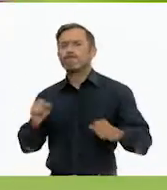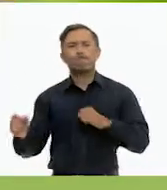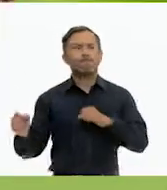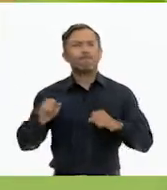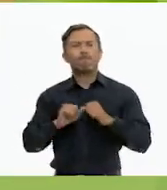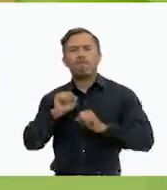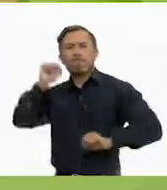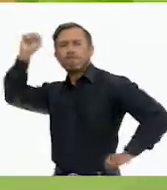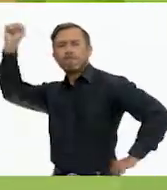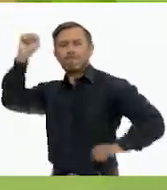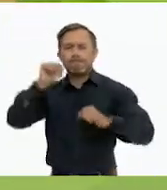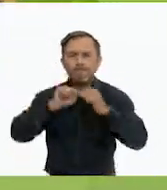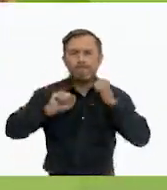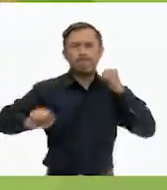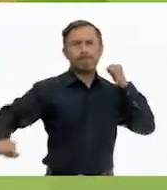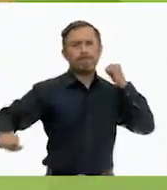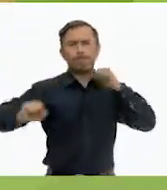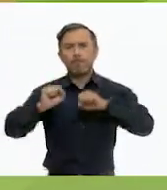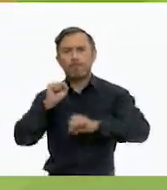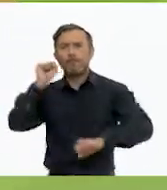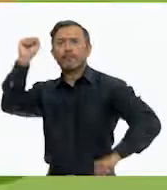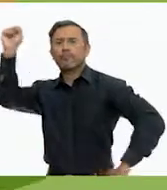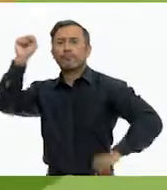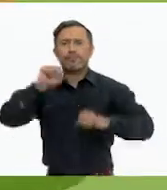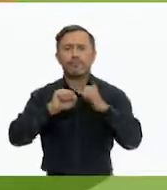Bailar y estirarse,